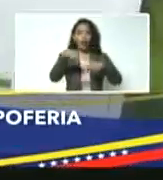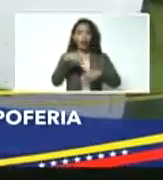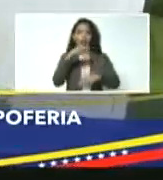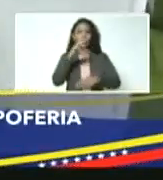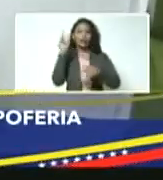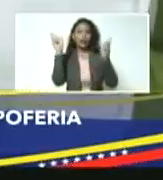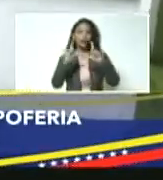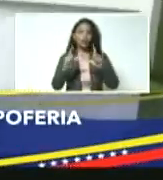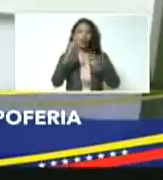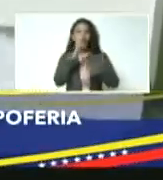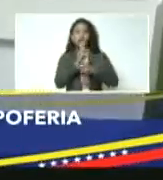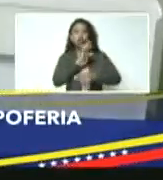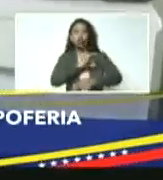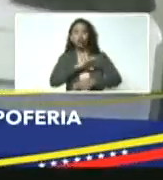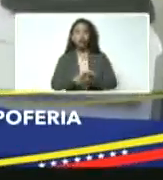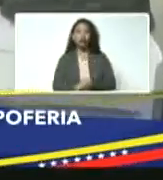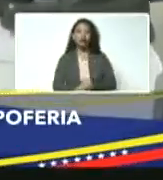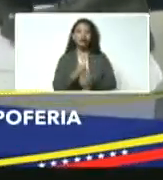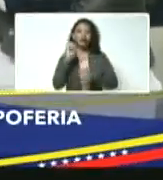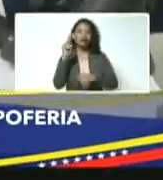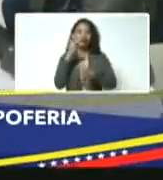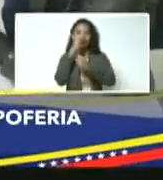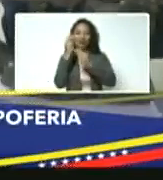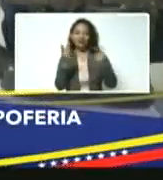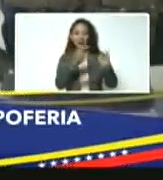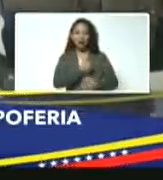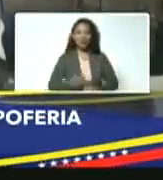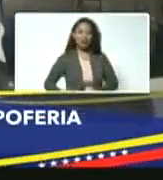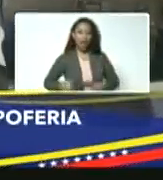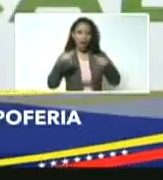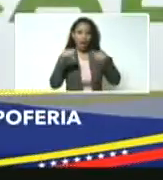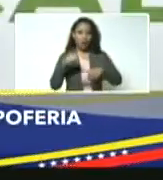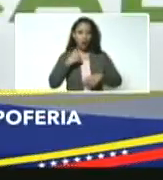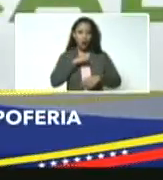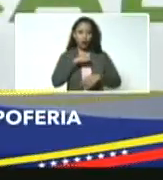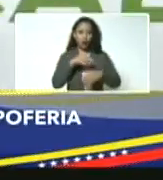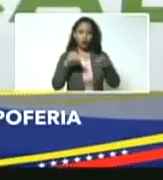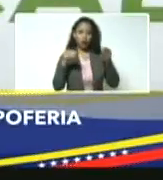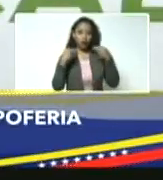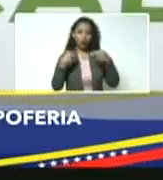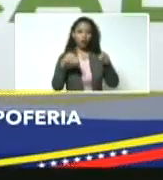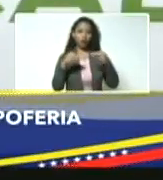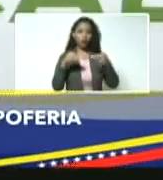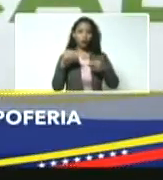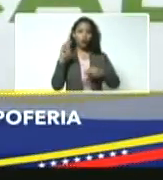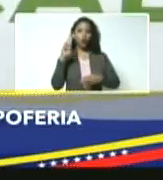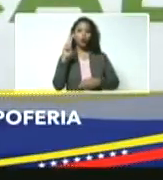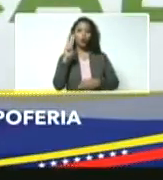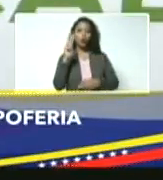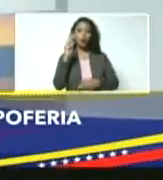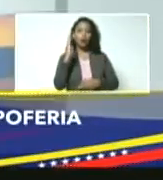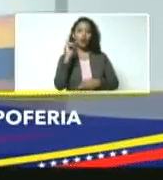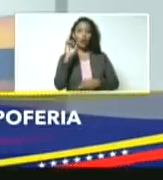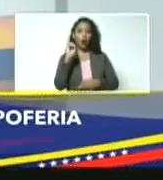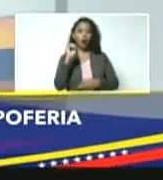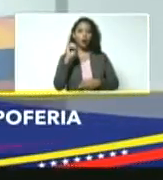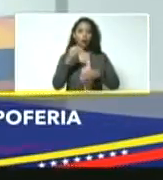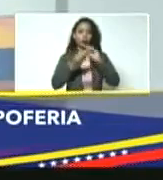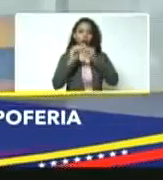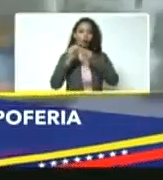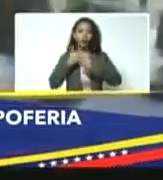sociales? Ok, bienvenido, presidente. Gracias. Estos son nuestros cueros de Tenería Rubio, ¿verdad? Especialmente he hecho